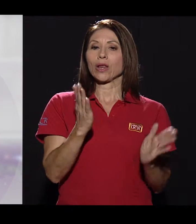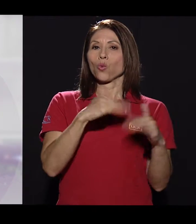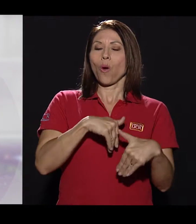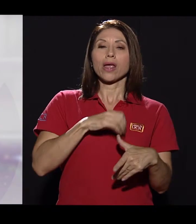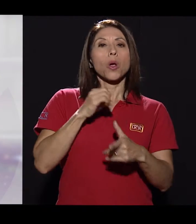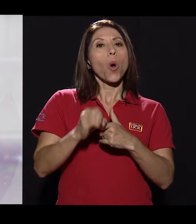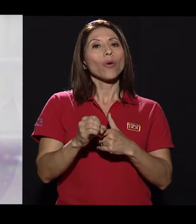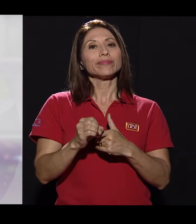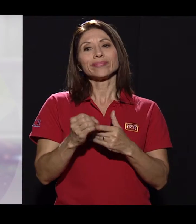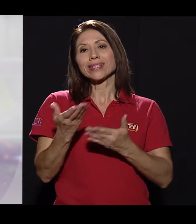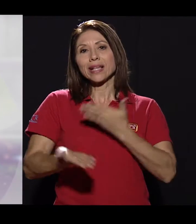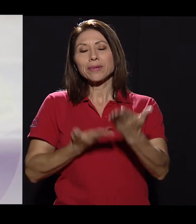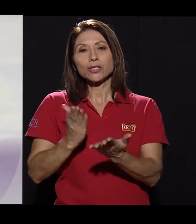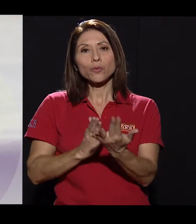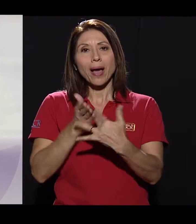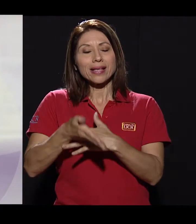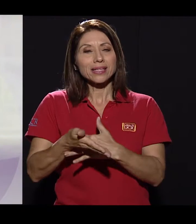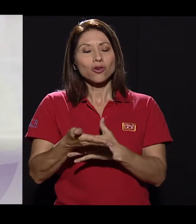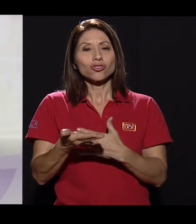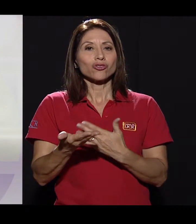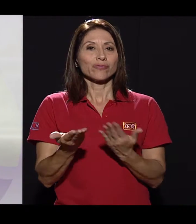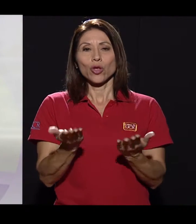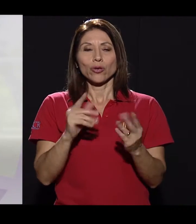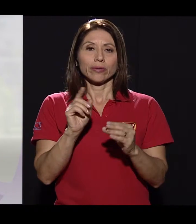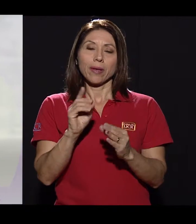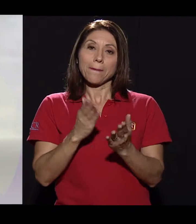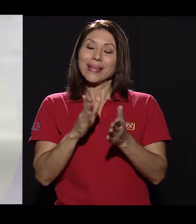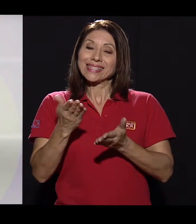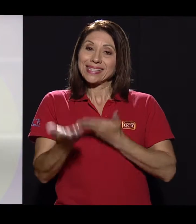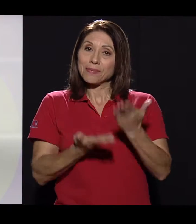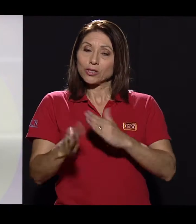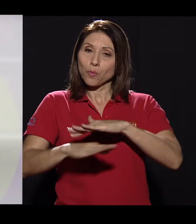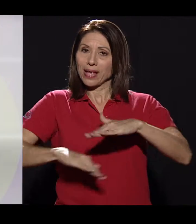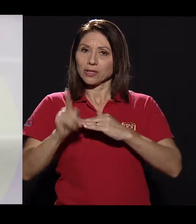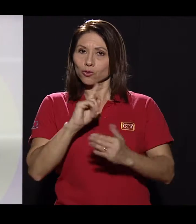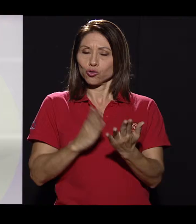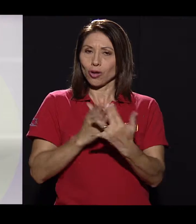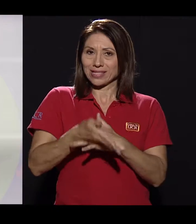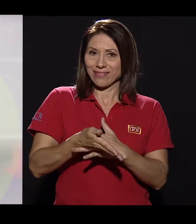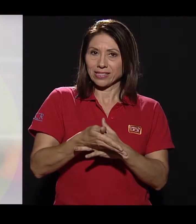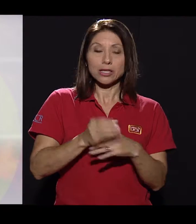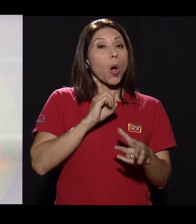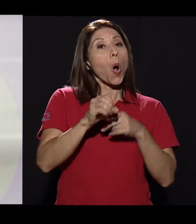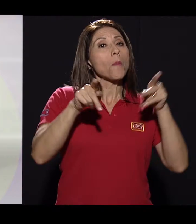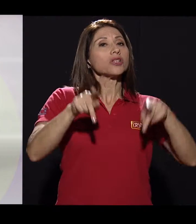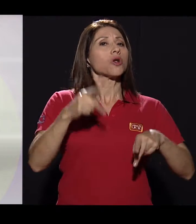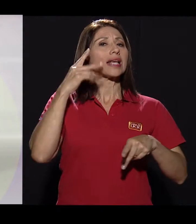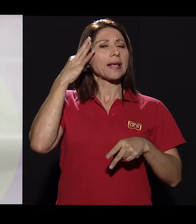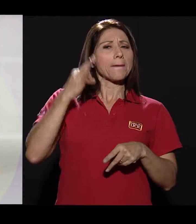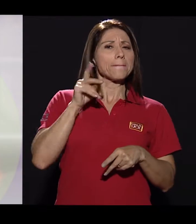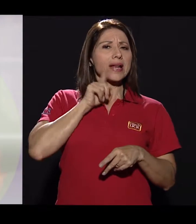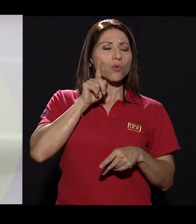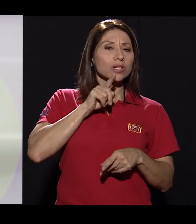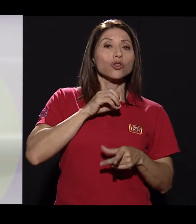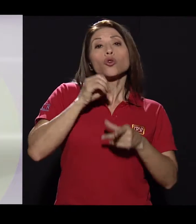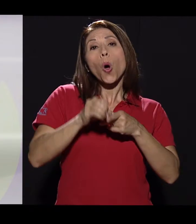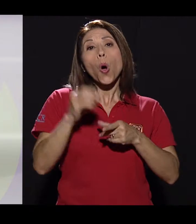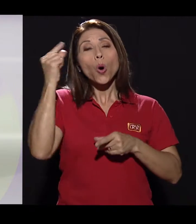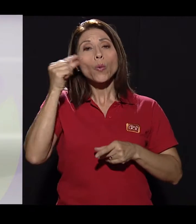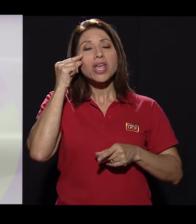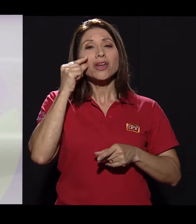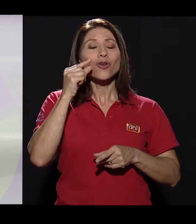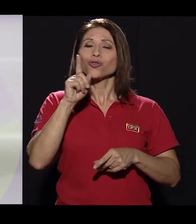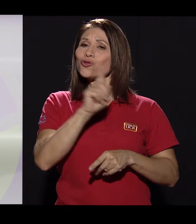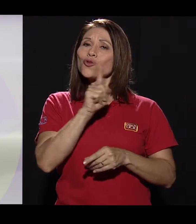o inaccesibilidad de muchos servicios básicos, a los prejuicios que maneja la sociedad sobre esta población y al incumplimiento de los gobiernos